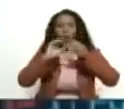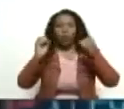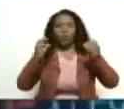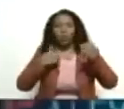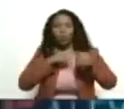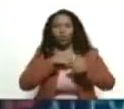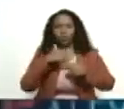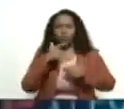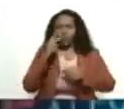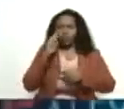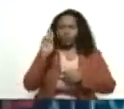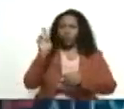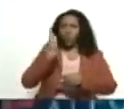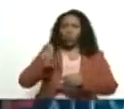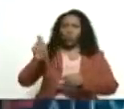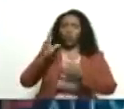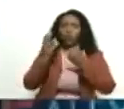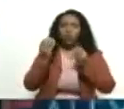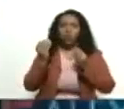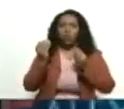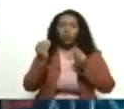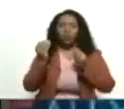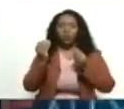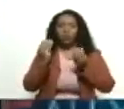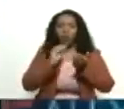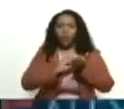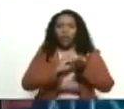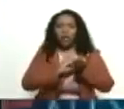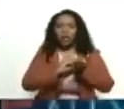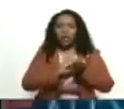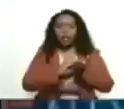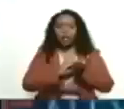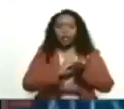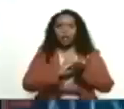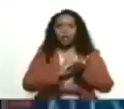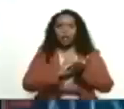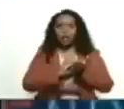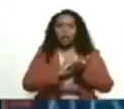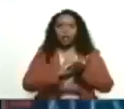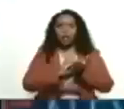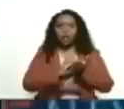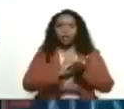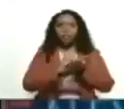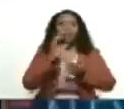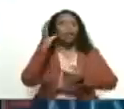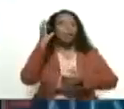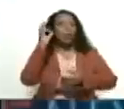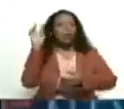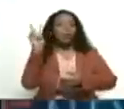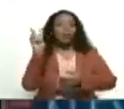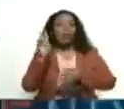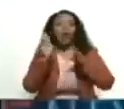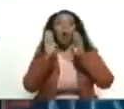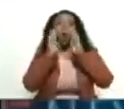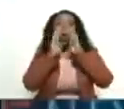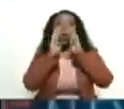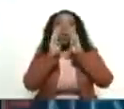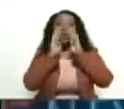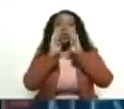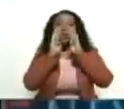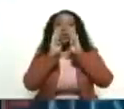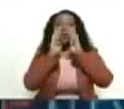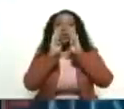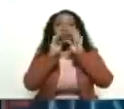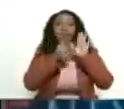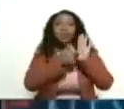nosotros utilizamos con mucha frecuencia. Sobre todo lo utilizan mucho las damas venezolanas. Confesión de parte, relevo de